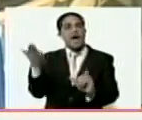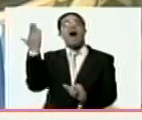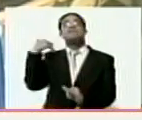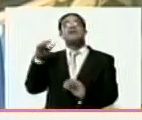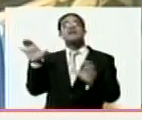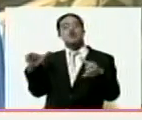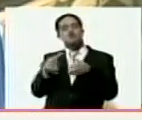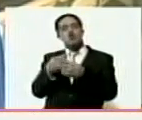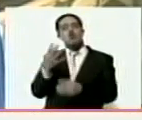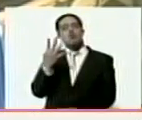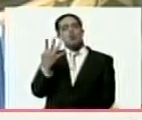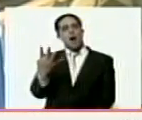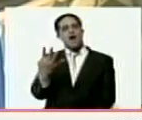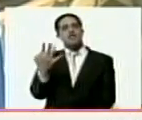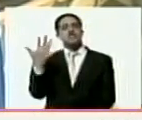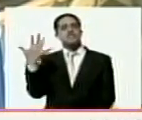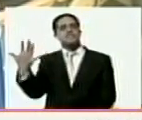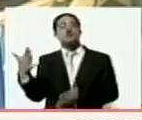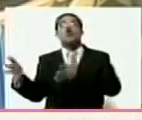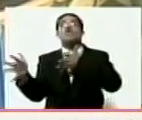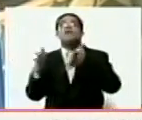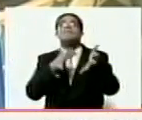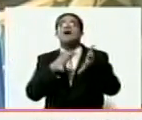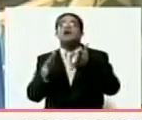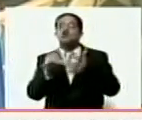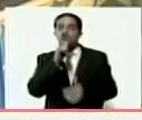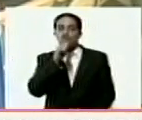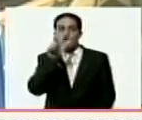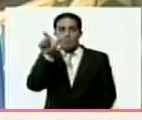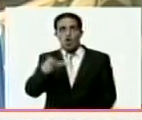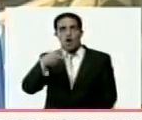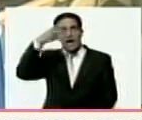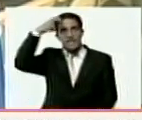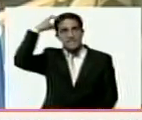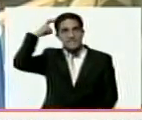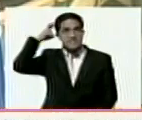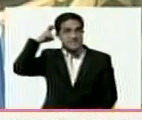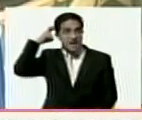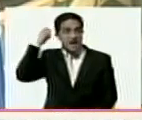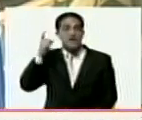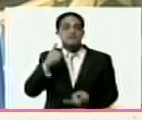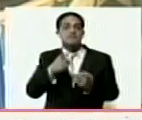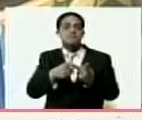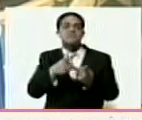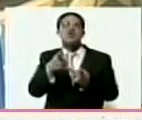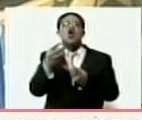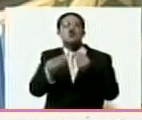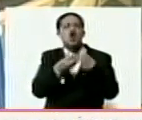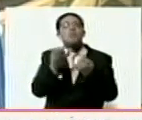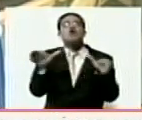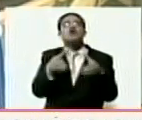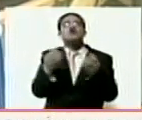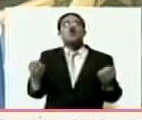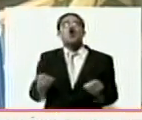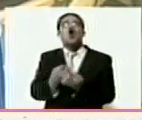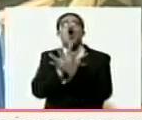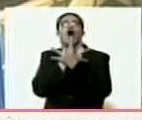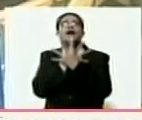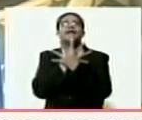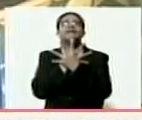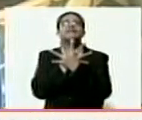de marzo específicamente, informó el canciller. Hubo unos talleres en las instalaciones de la OEA en Washington donde